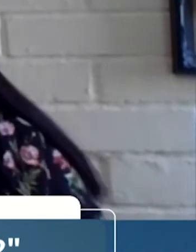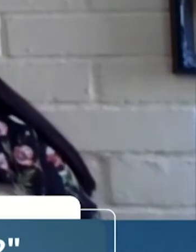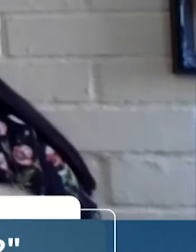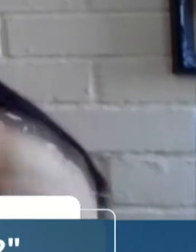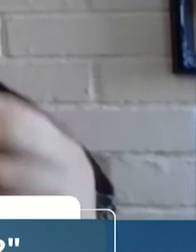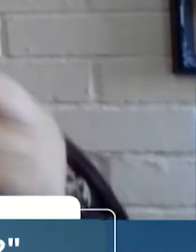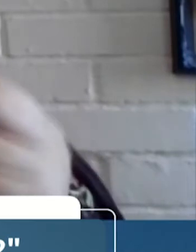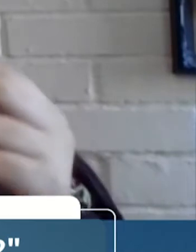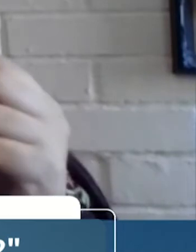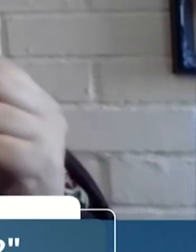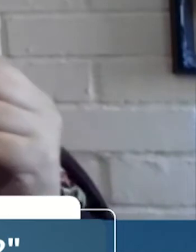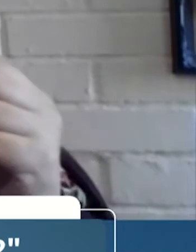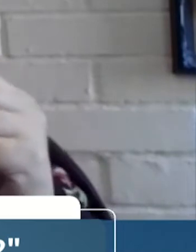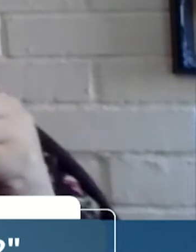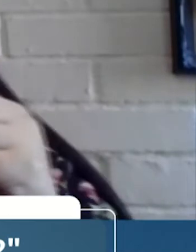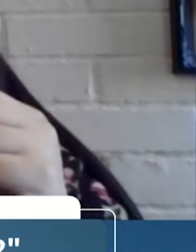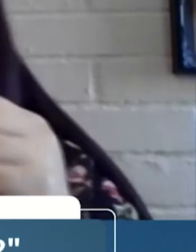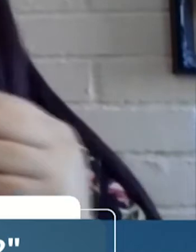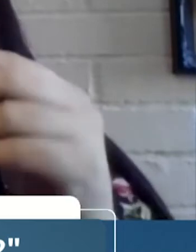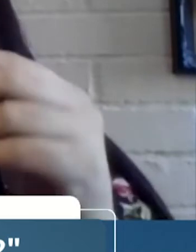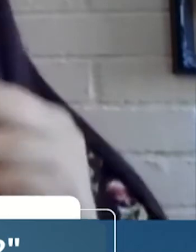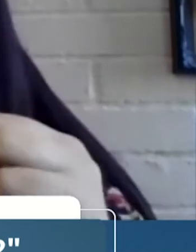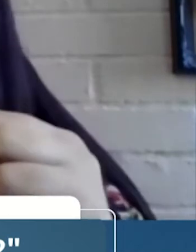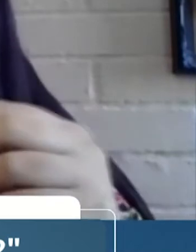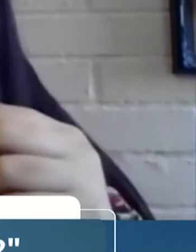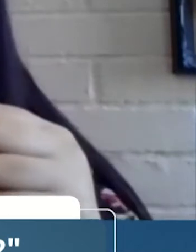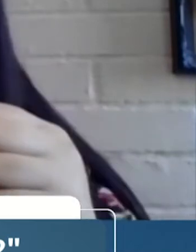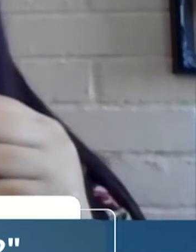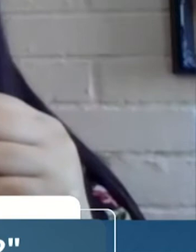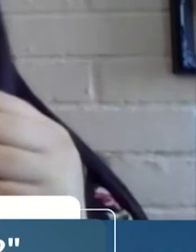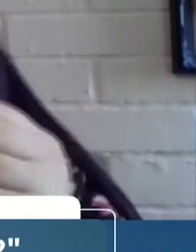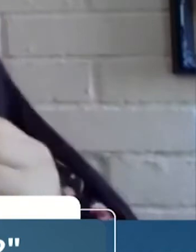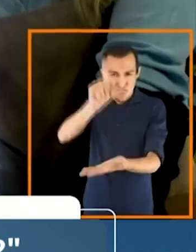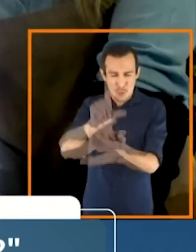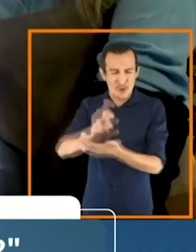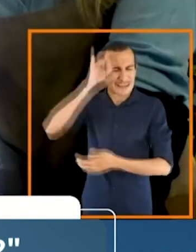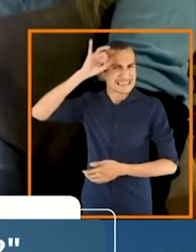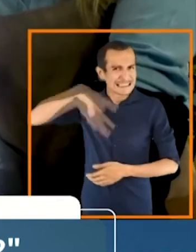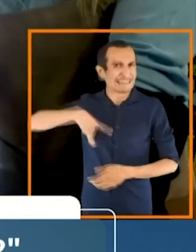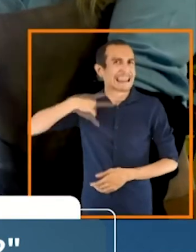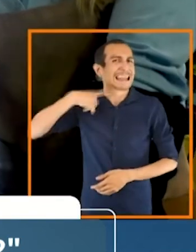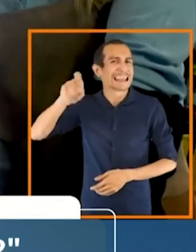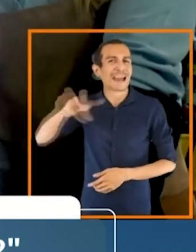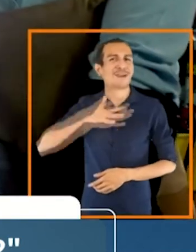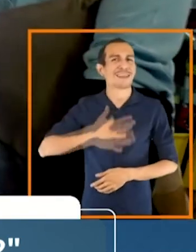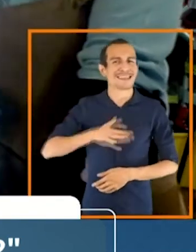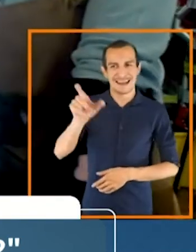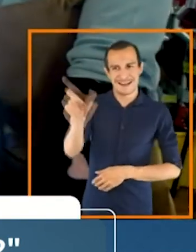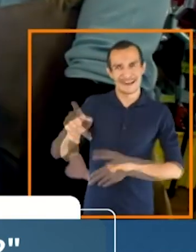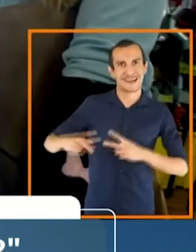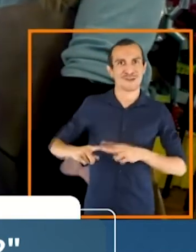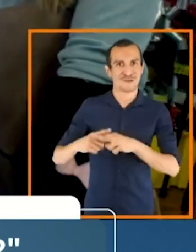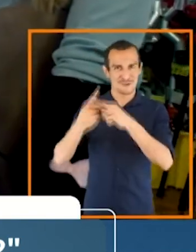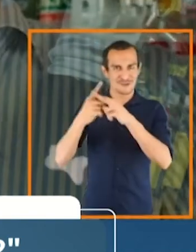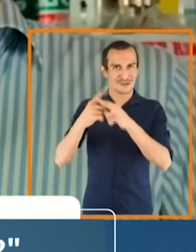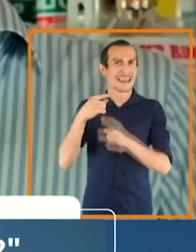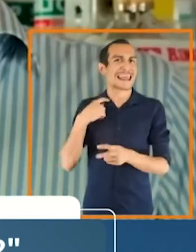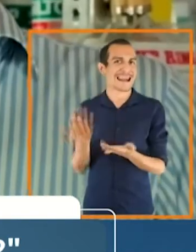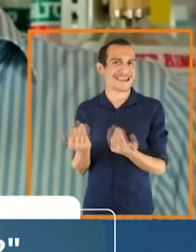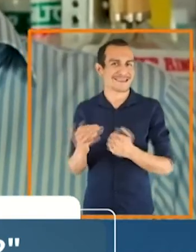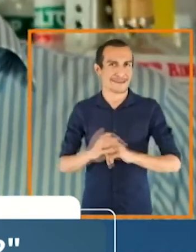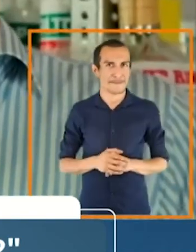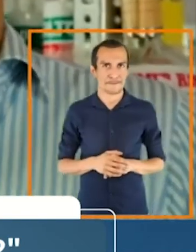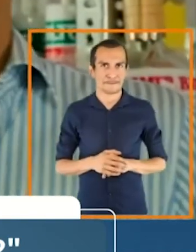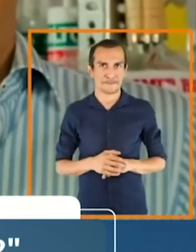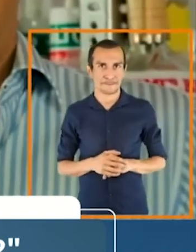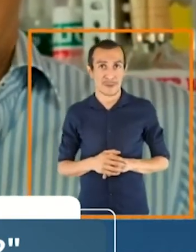Sí. No tengo conocimiento de cuántas personas han postulado, pero sí tengo lo